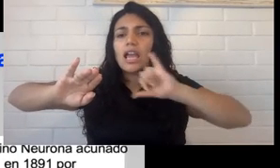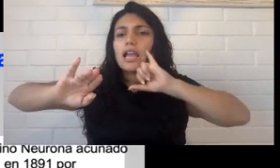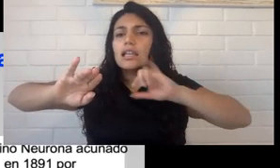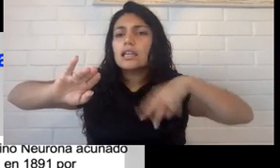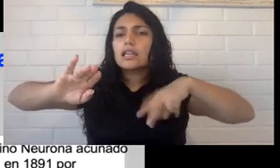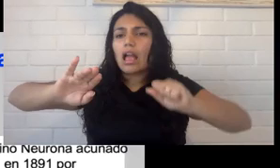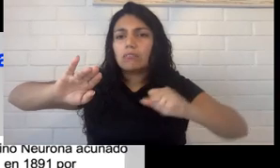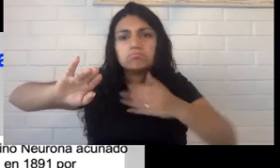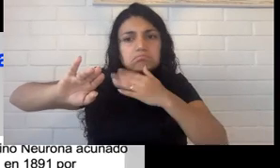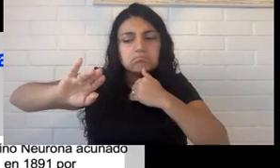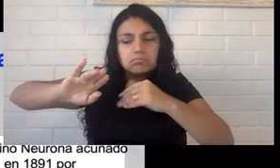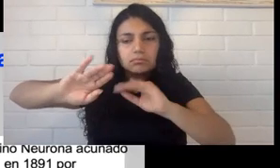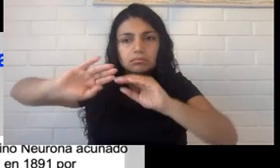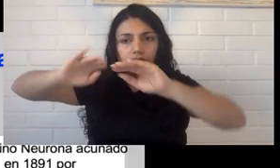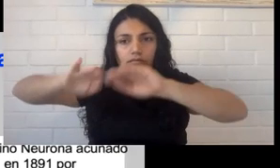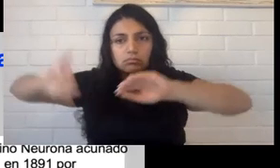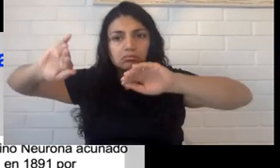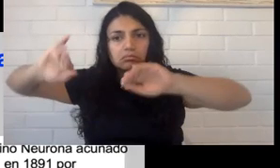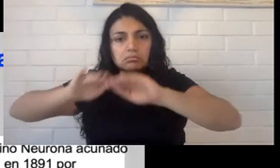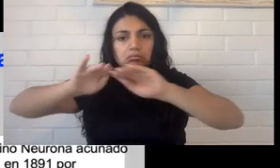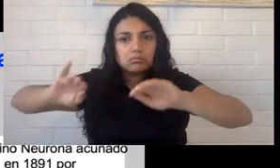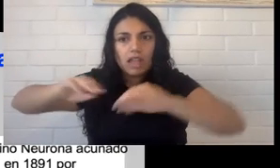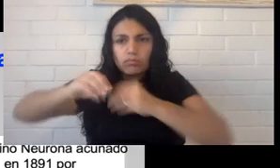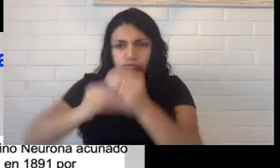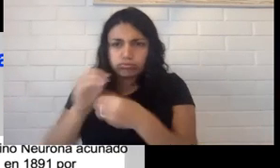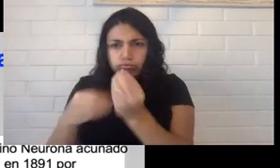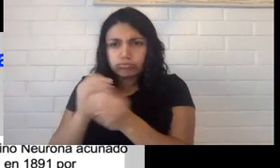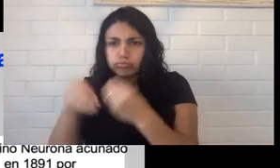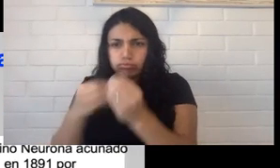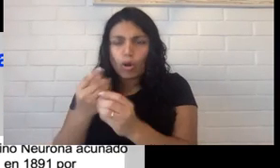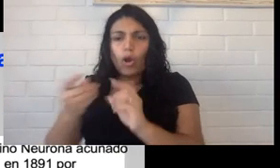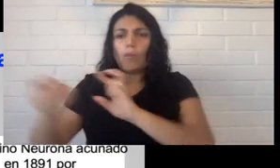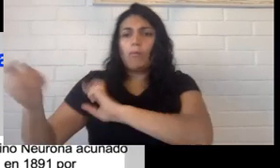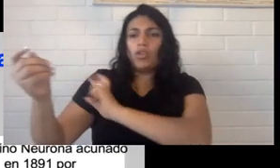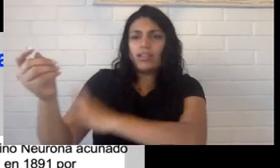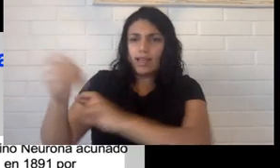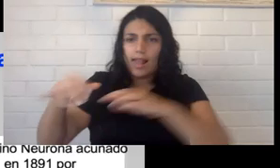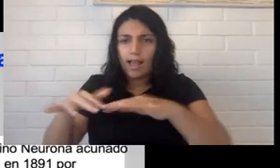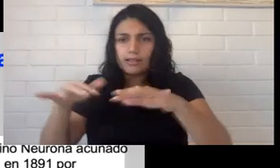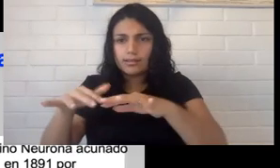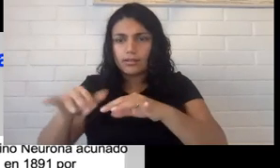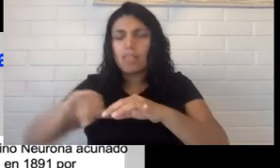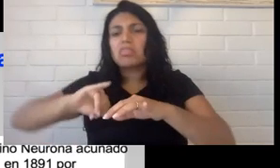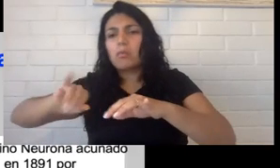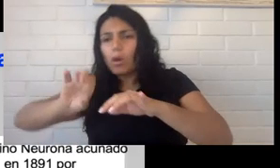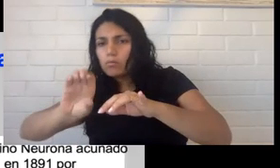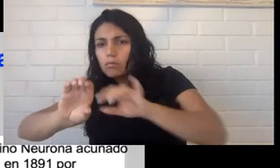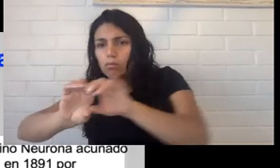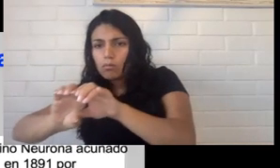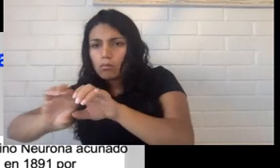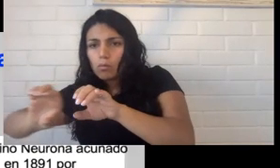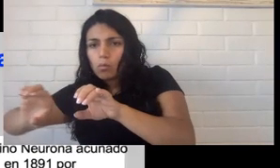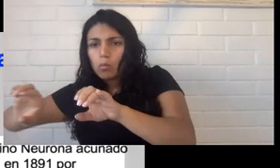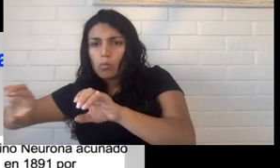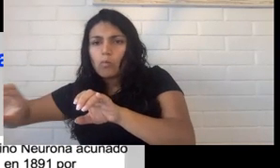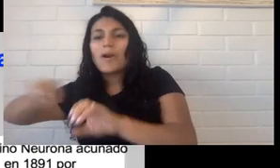entonces que se vaya regenerando el potencial de acción. A lo largo del axón se muestran algunos microtúbulos,